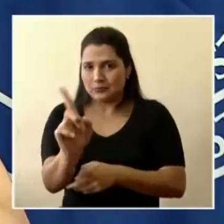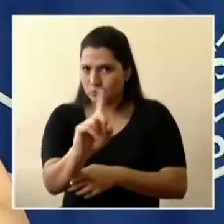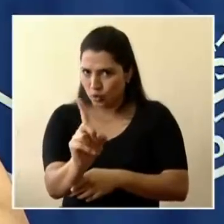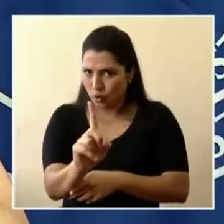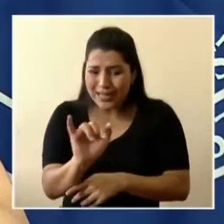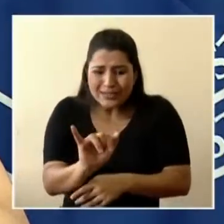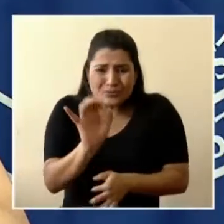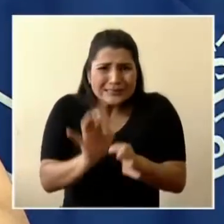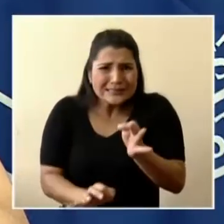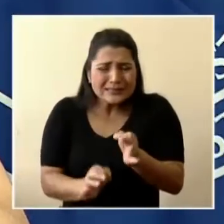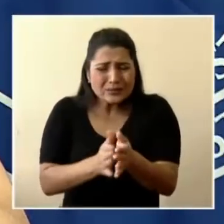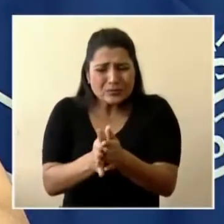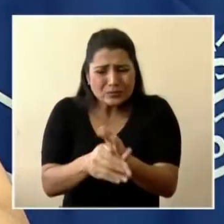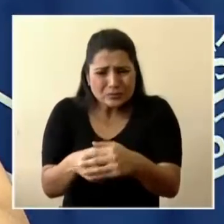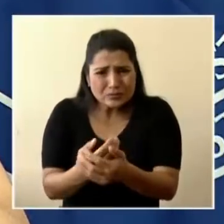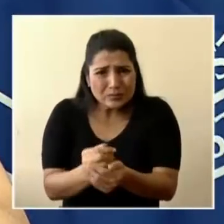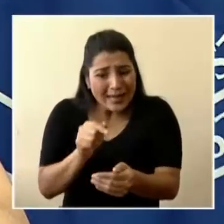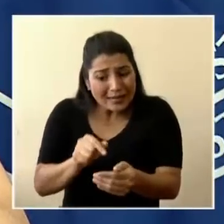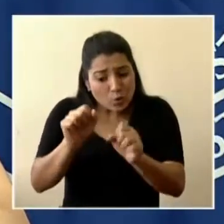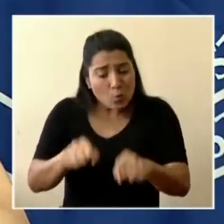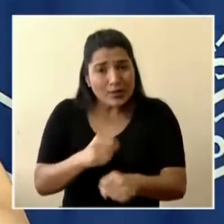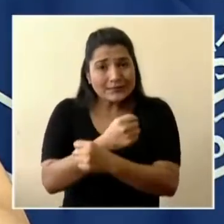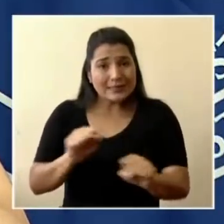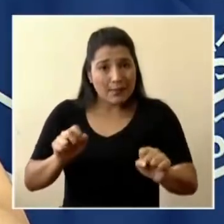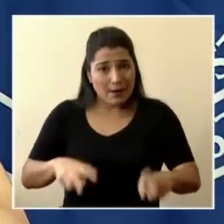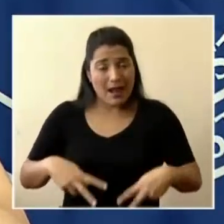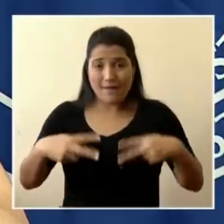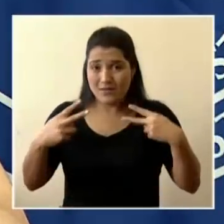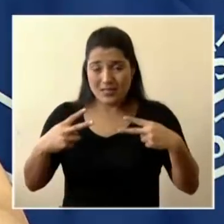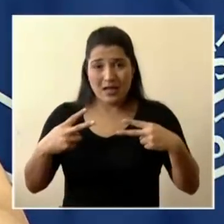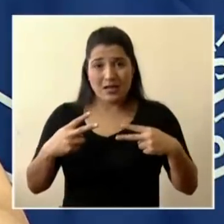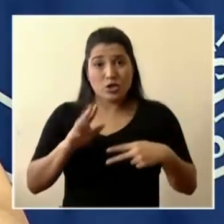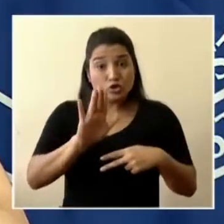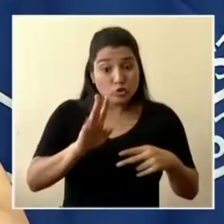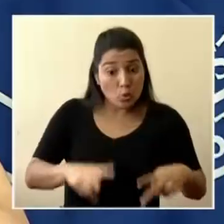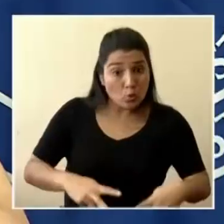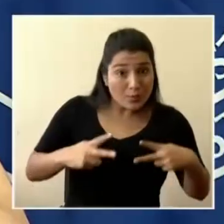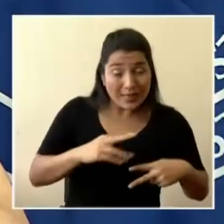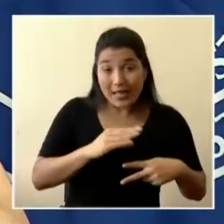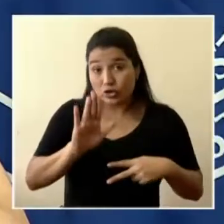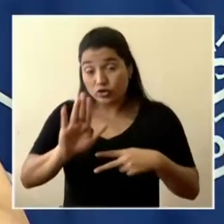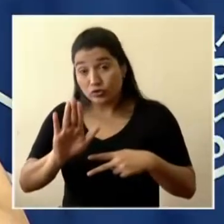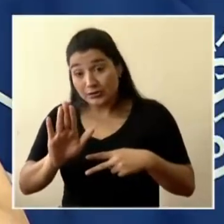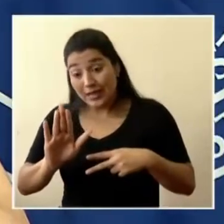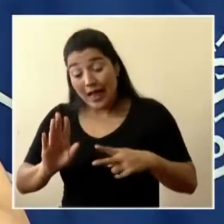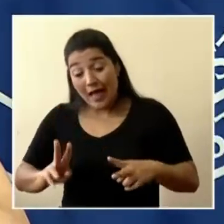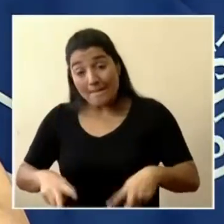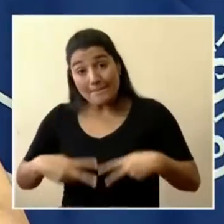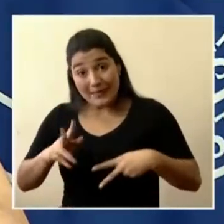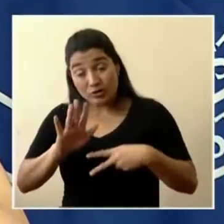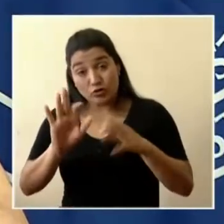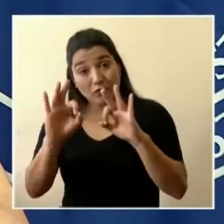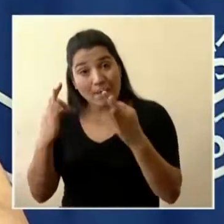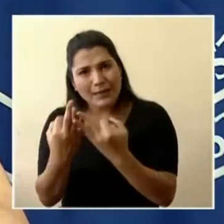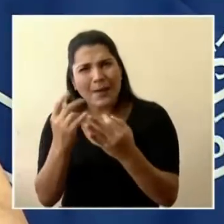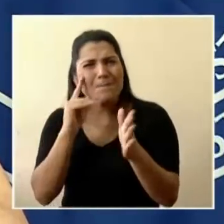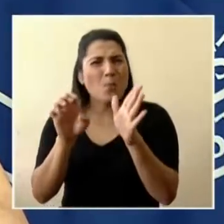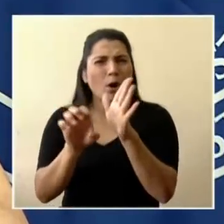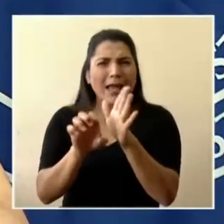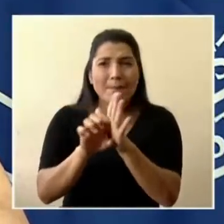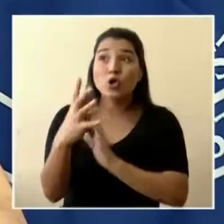salvar vidas, y las vidas de todas y todos ustedes y de las personas que ustedes quieren, como no tocarse la cara en un